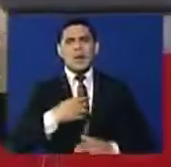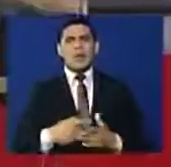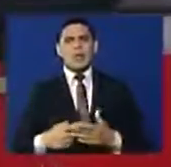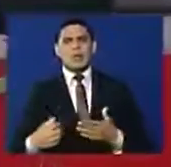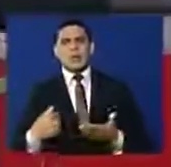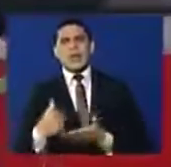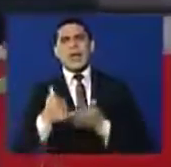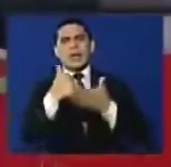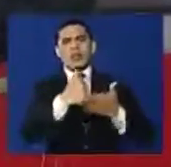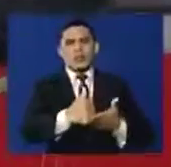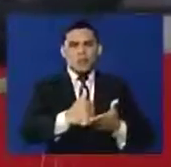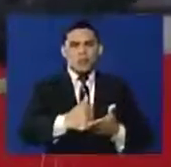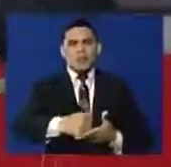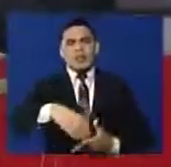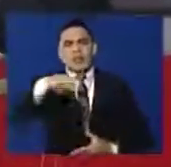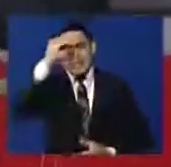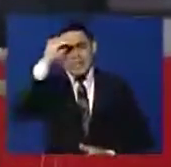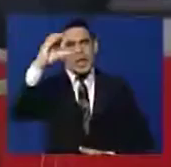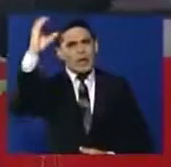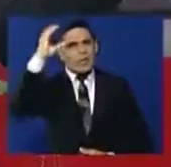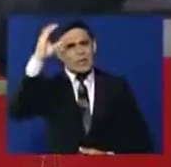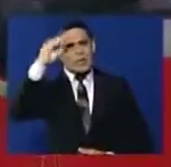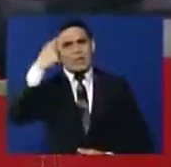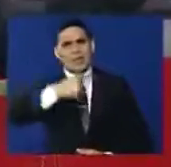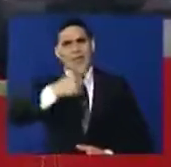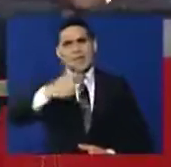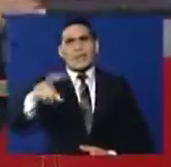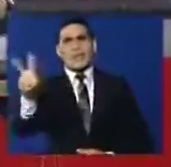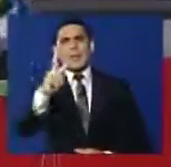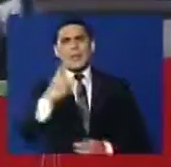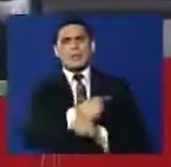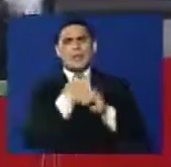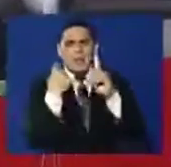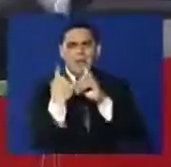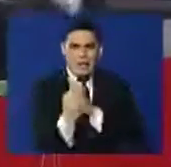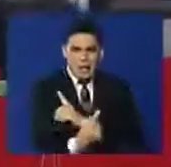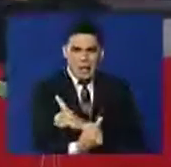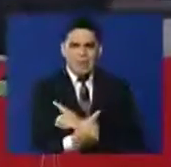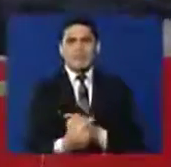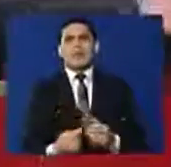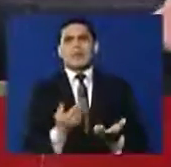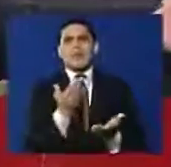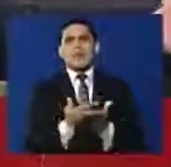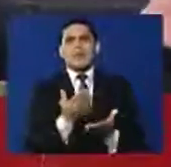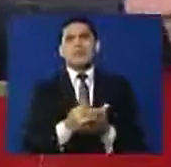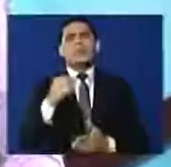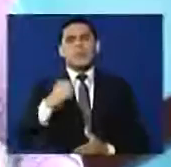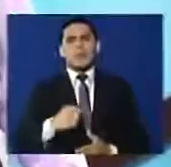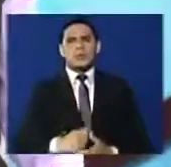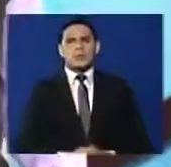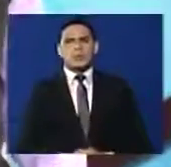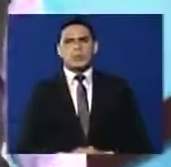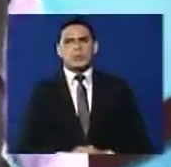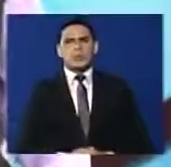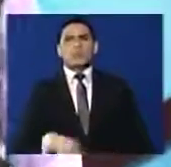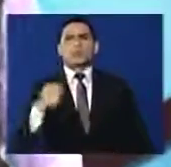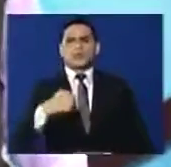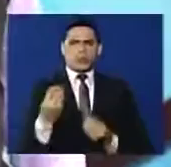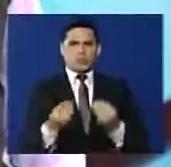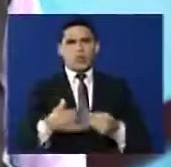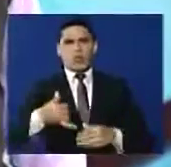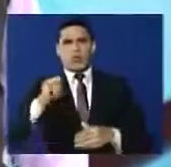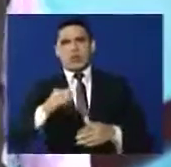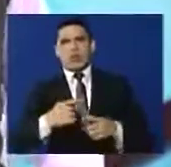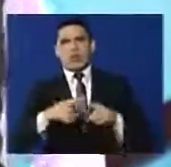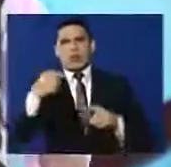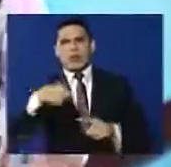repercutan favorablemente en la conciencia, en la idiosincrasia venezolana con un aspecto propositivo? Sí, pero ha habido mucho.